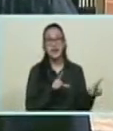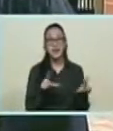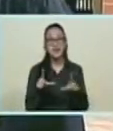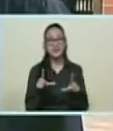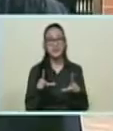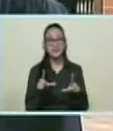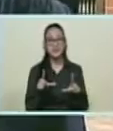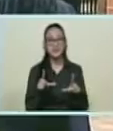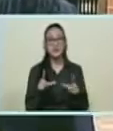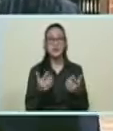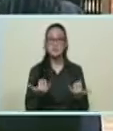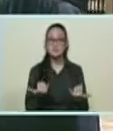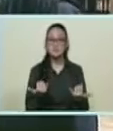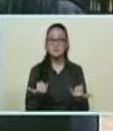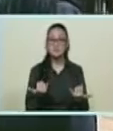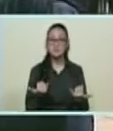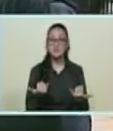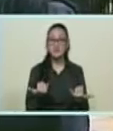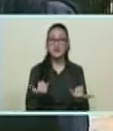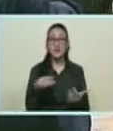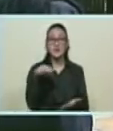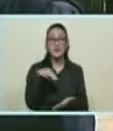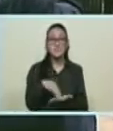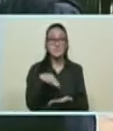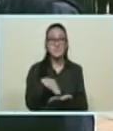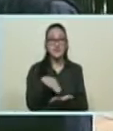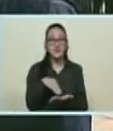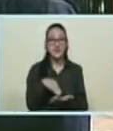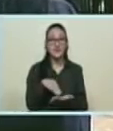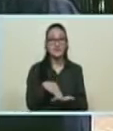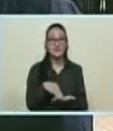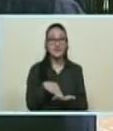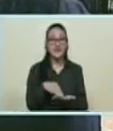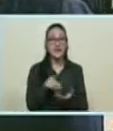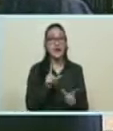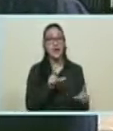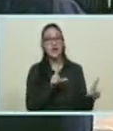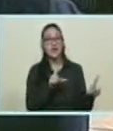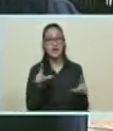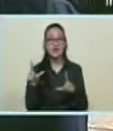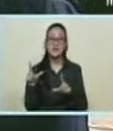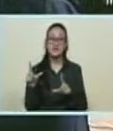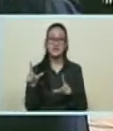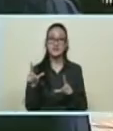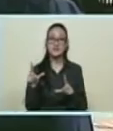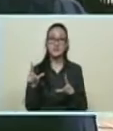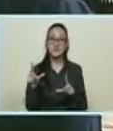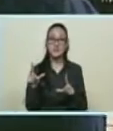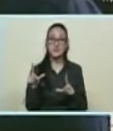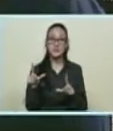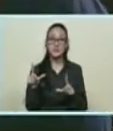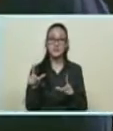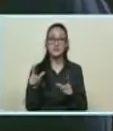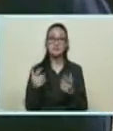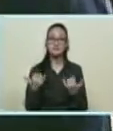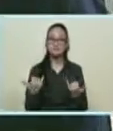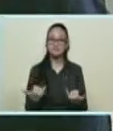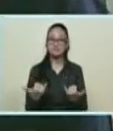de Miranda? Creo que no estamos listos en el pase de Miranda. Si no estamos listos, bueno, damos